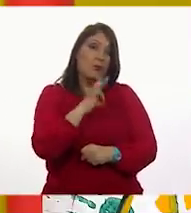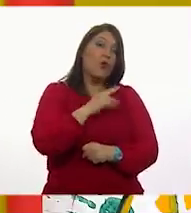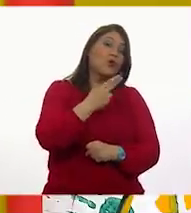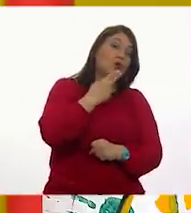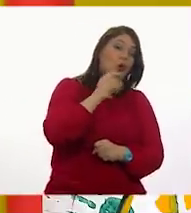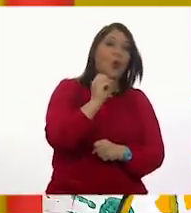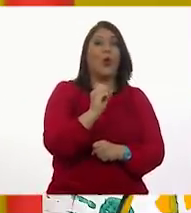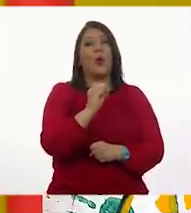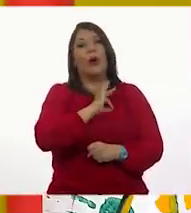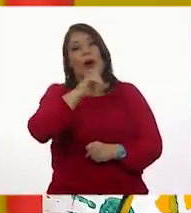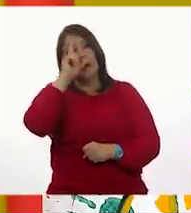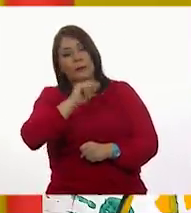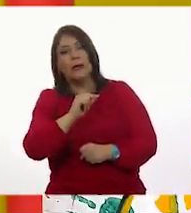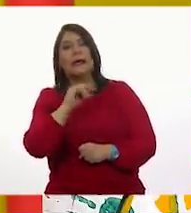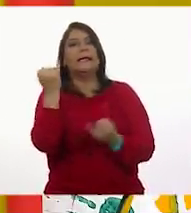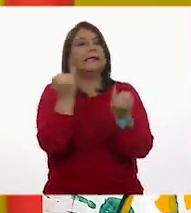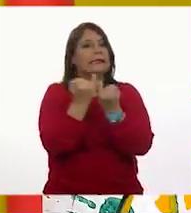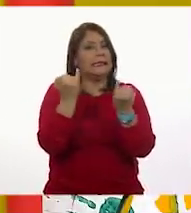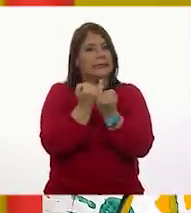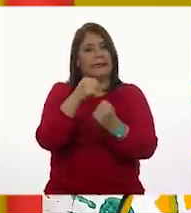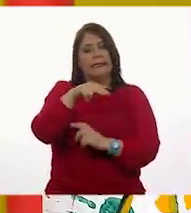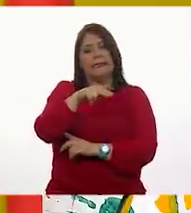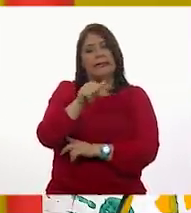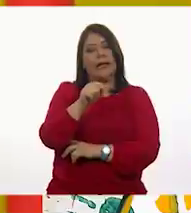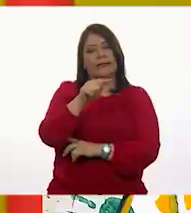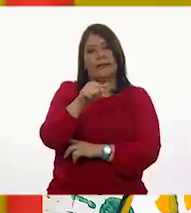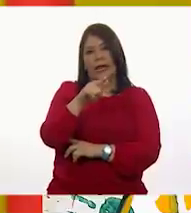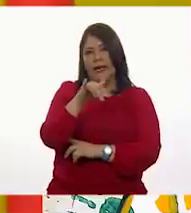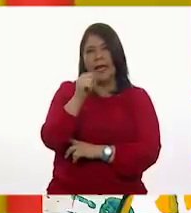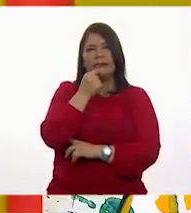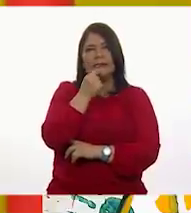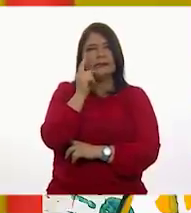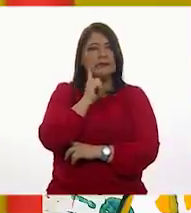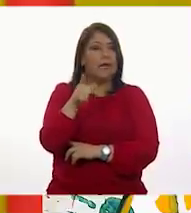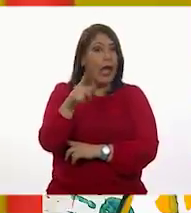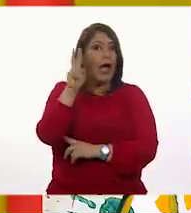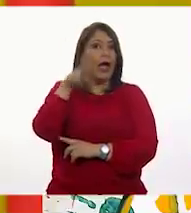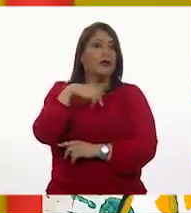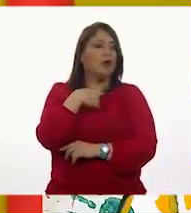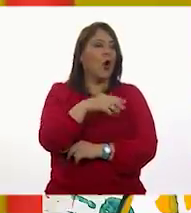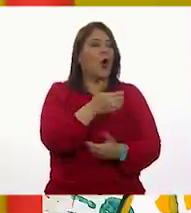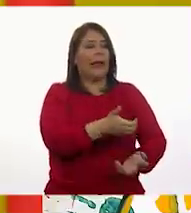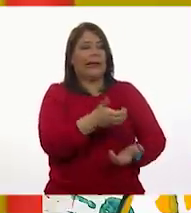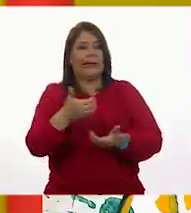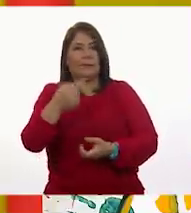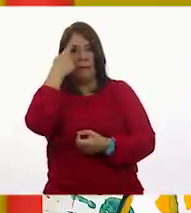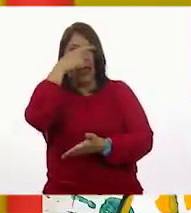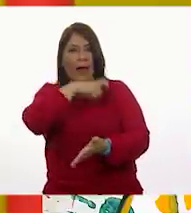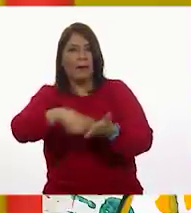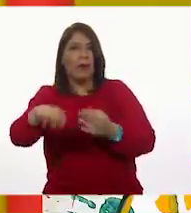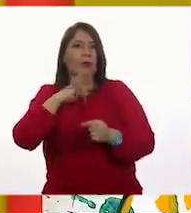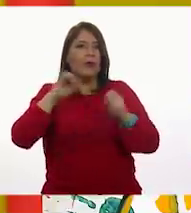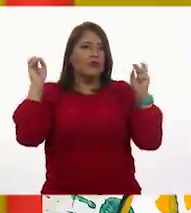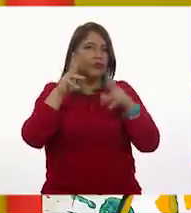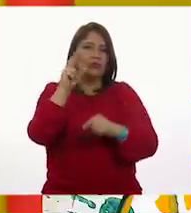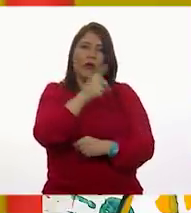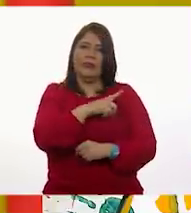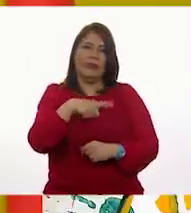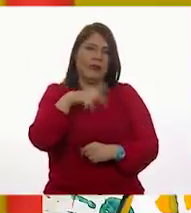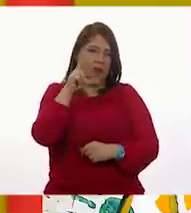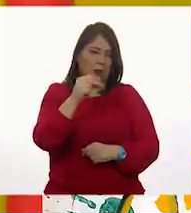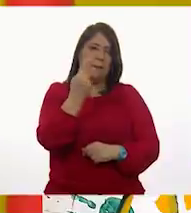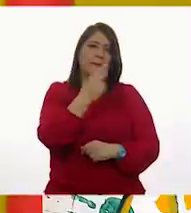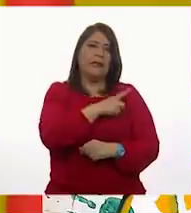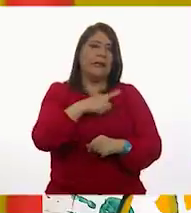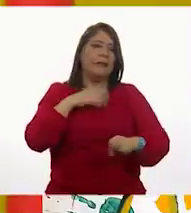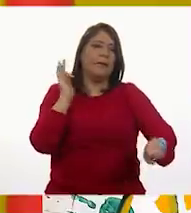Natalia seguramente también ya pensó que no puede tener un ajolote como mascota y seguramente apoyará su protección